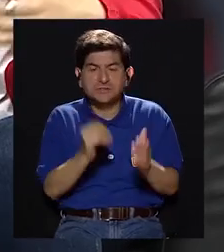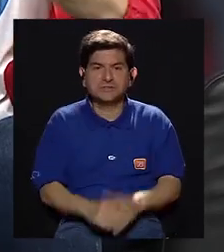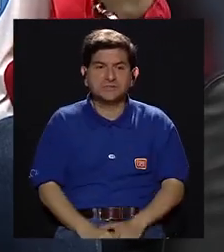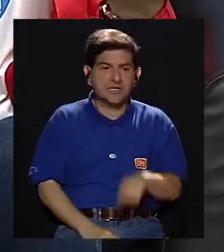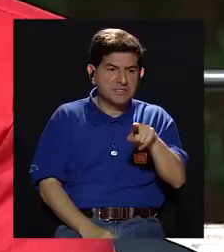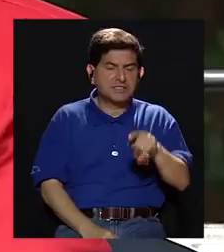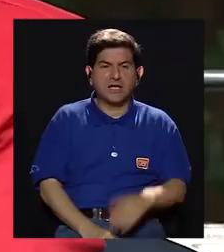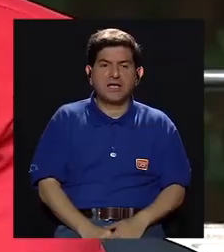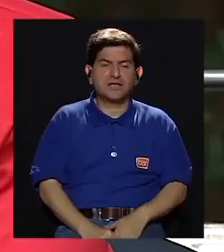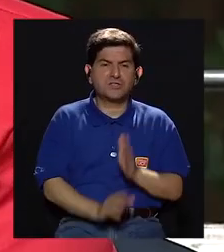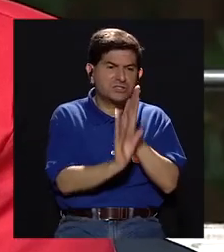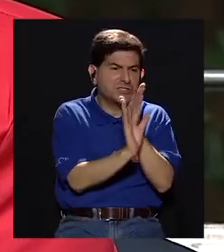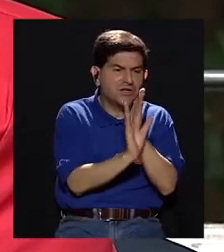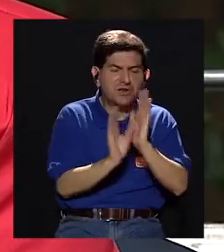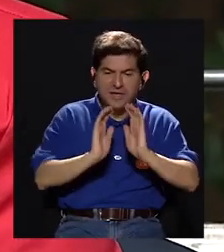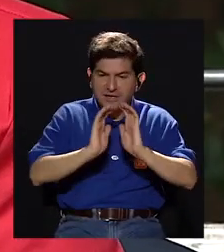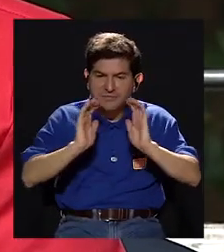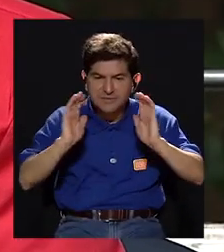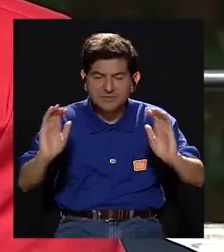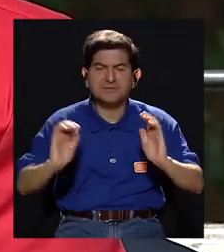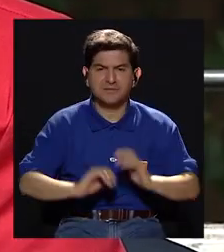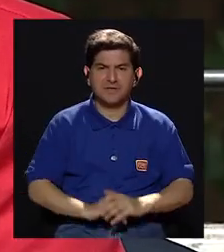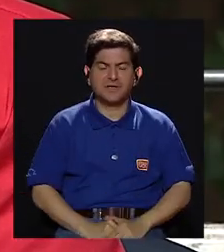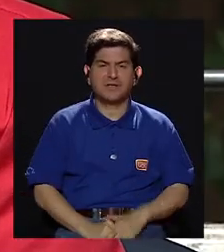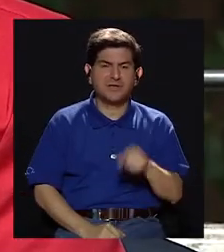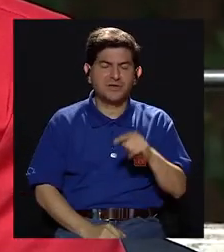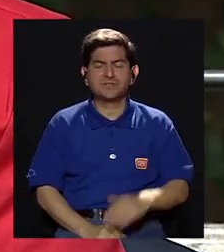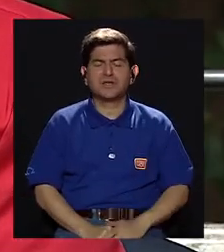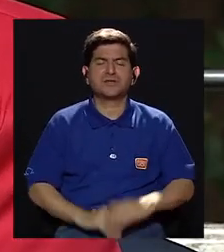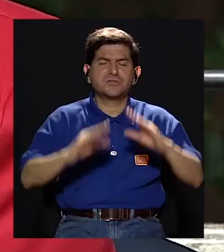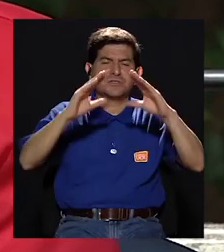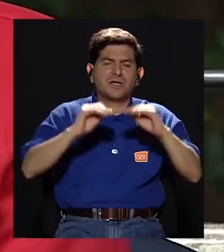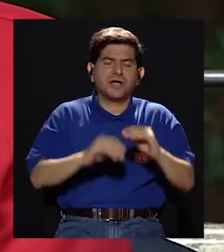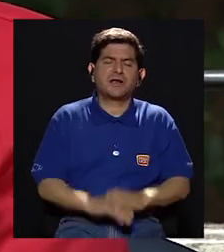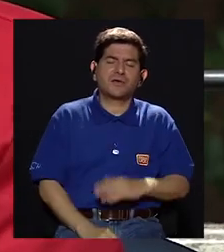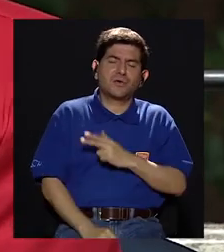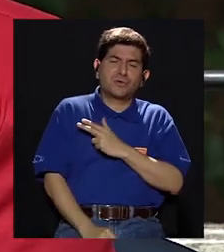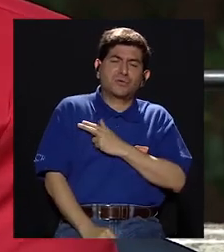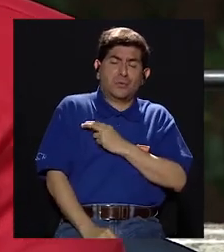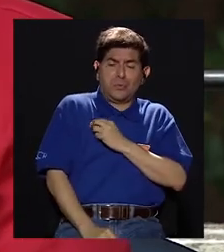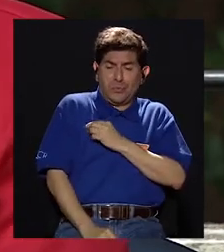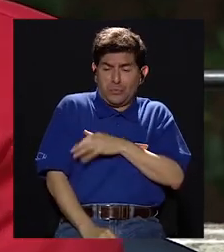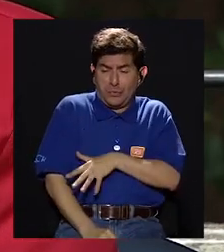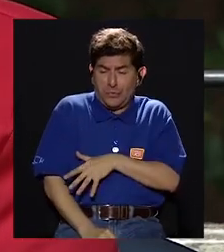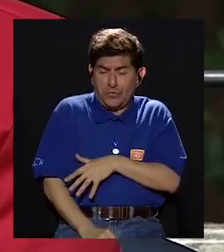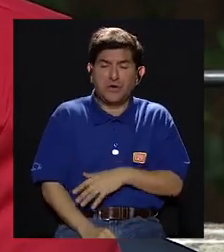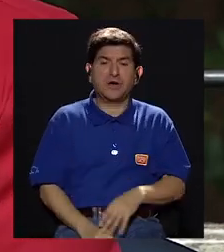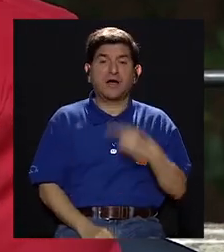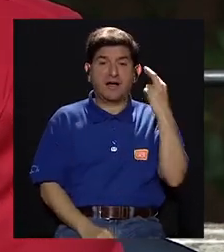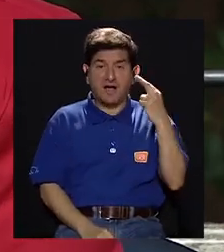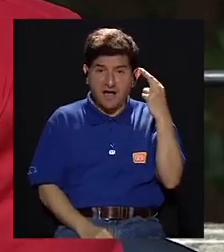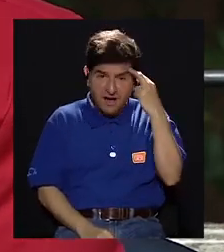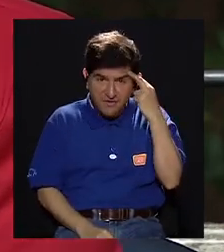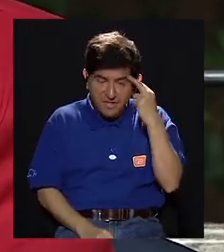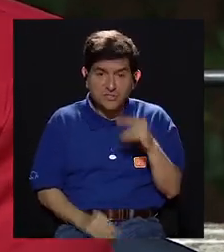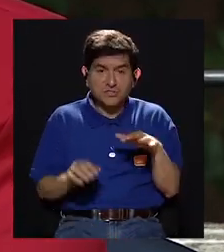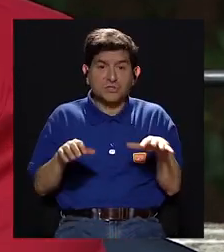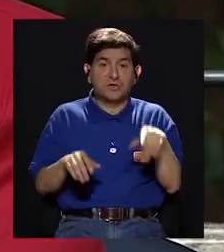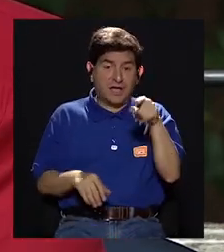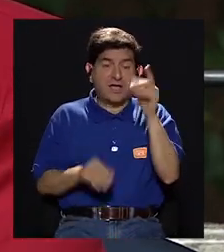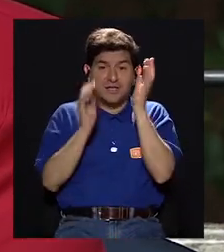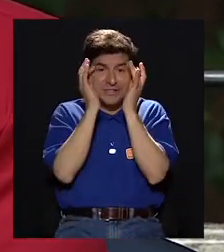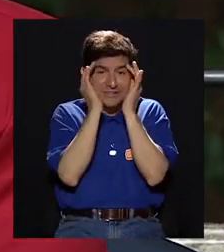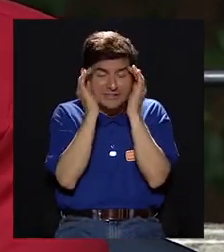o están de manera psicológica los niños que se hacen pipí en la noche, todo eso. Bueno, eso es por